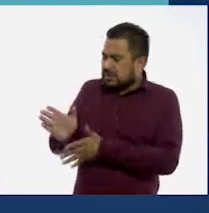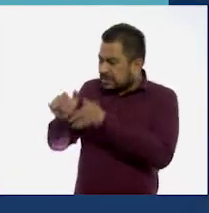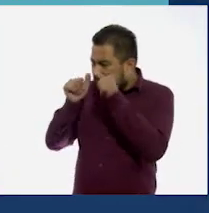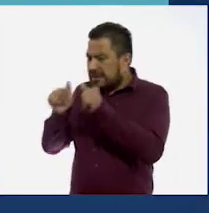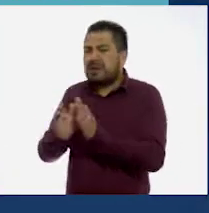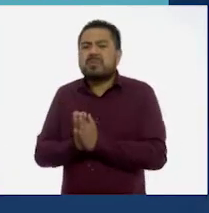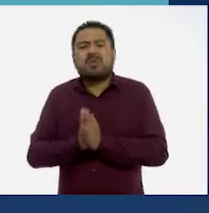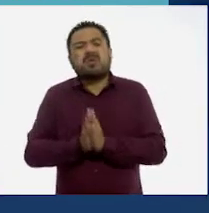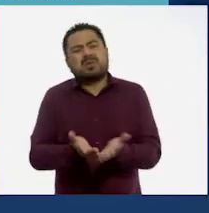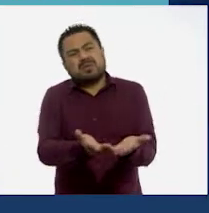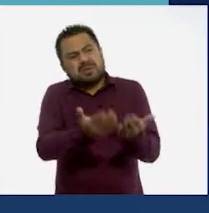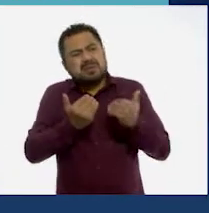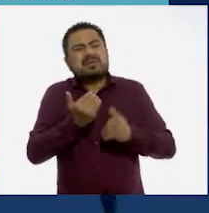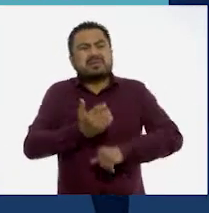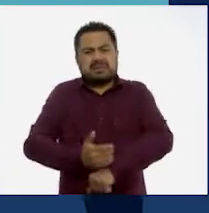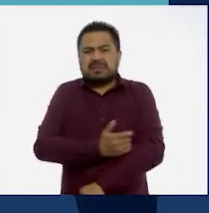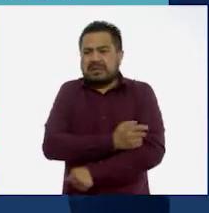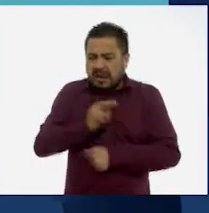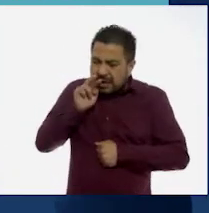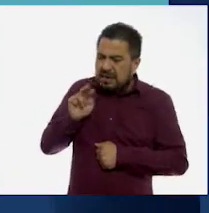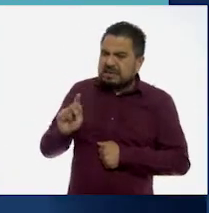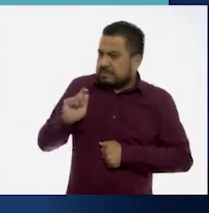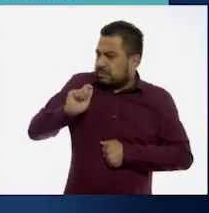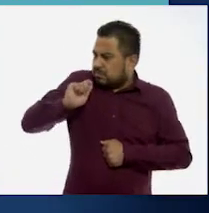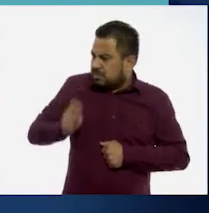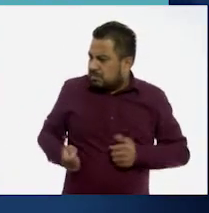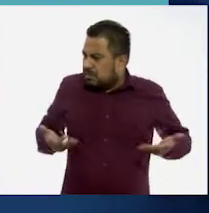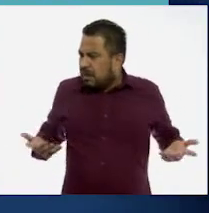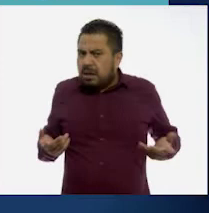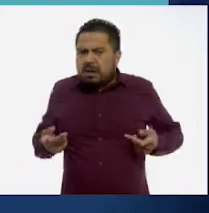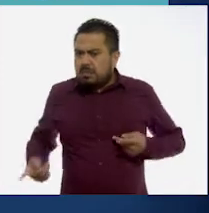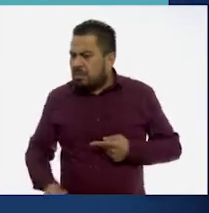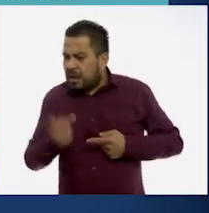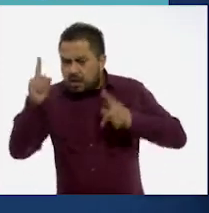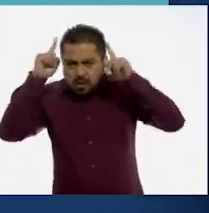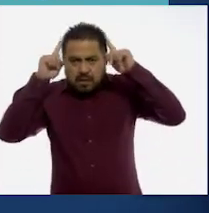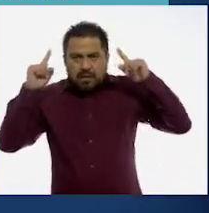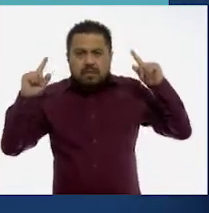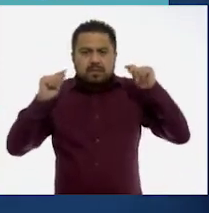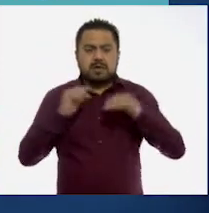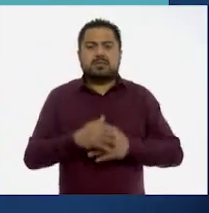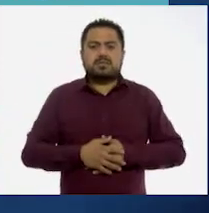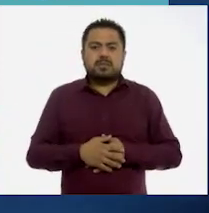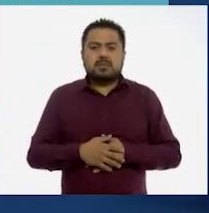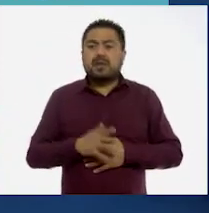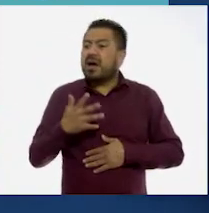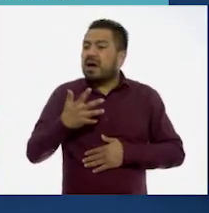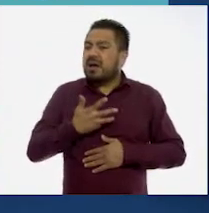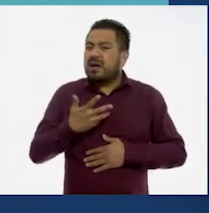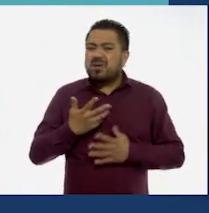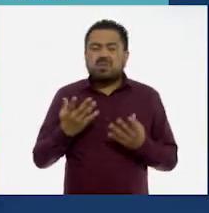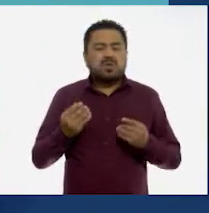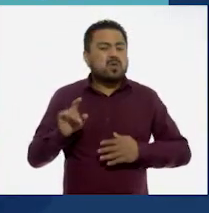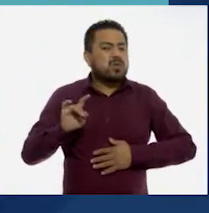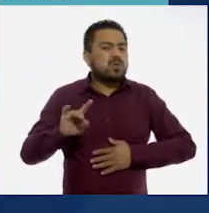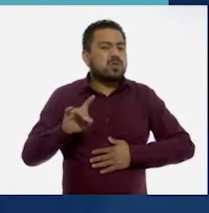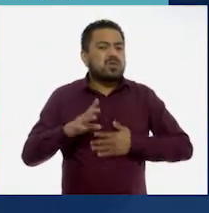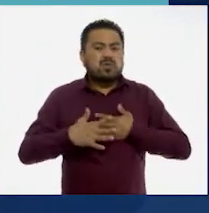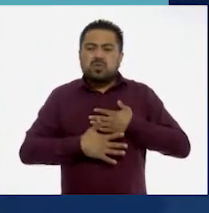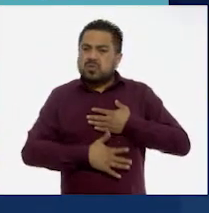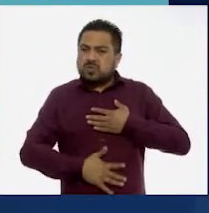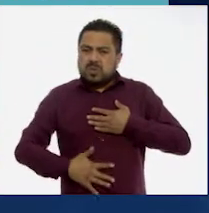favor, venga a verlo». «¿Qué es lo que tiene?», preguntó la enfermera. «Ha tenido mucho dolor de